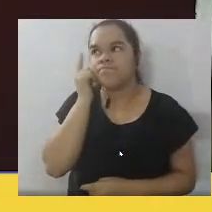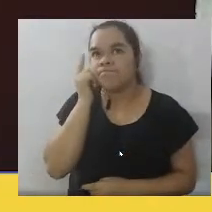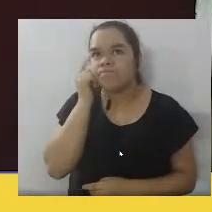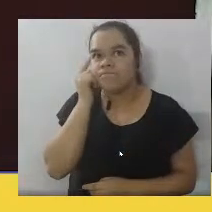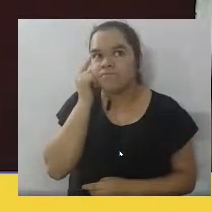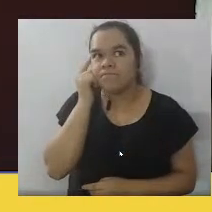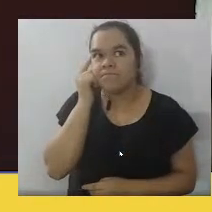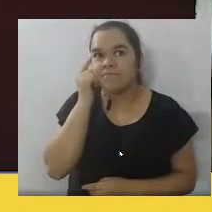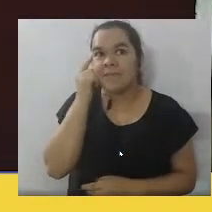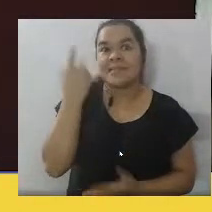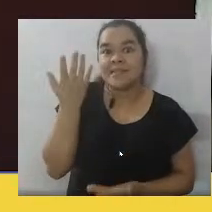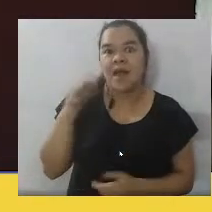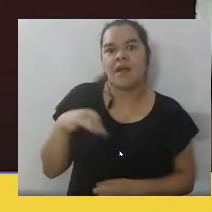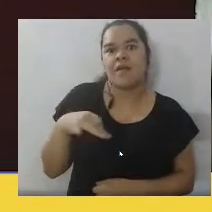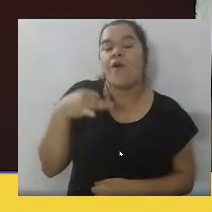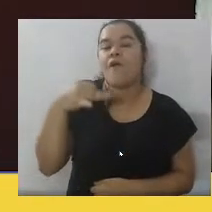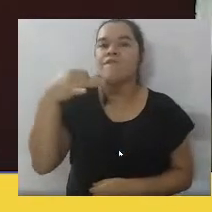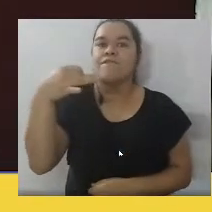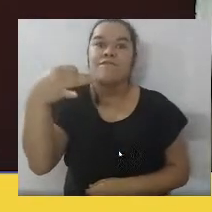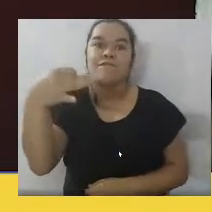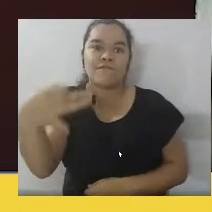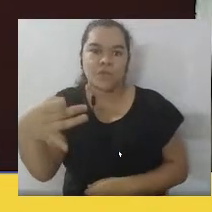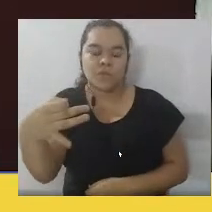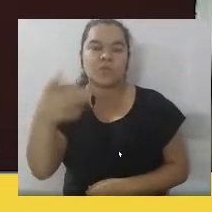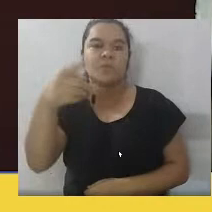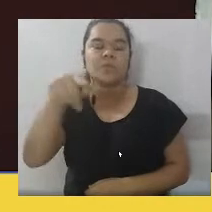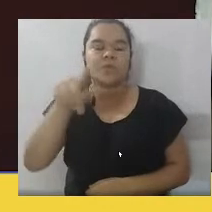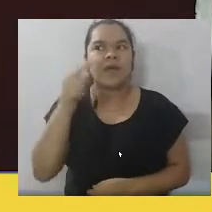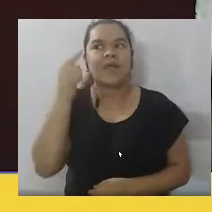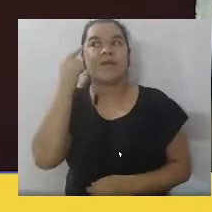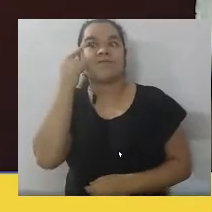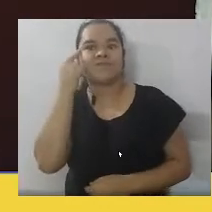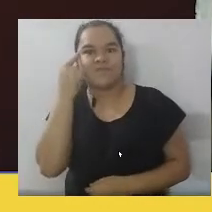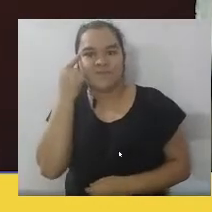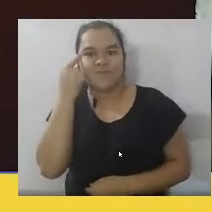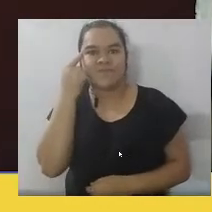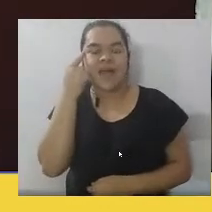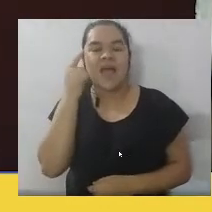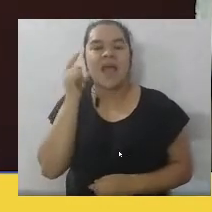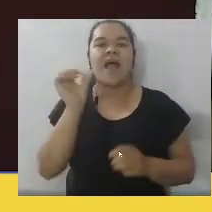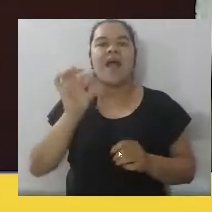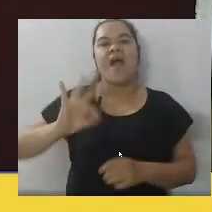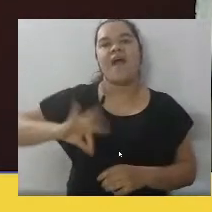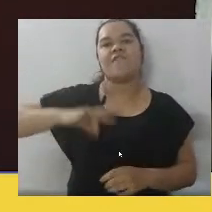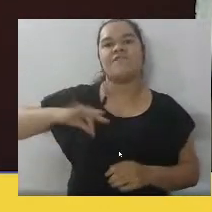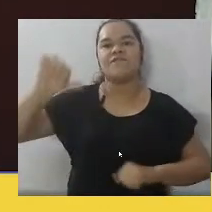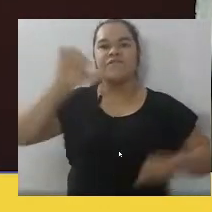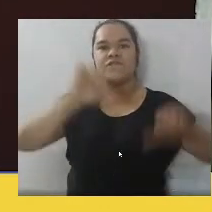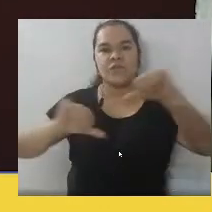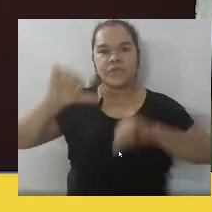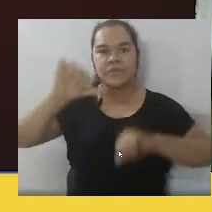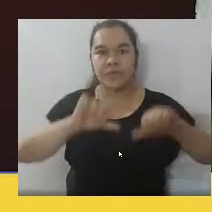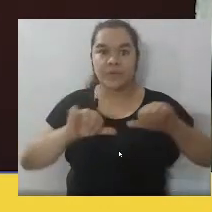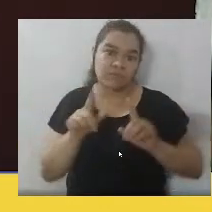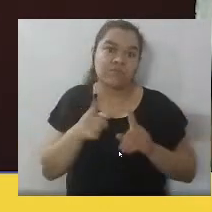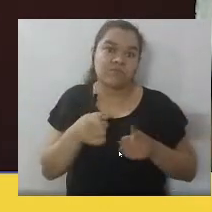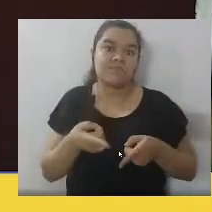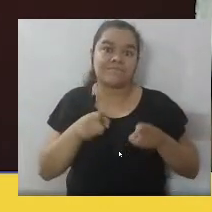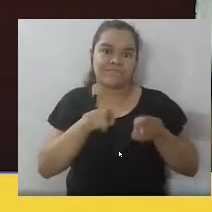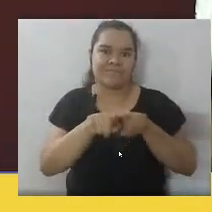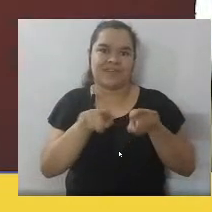que les interesaría desarrollarse como bioquímicos, también es una de las carreras que ofrecemos en